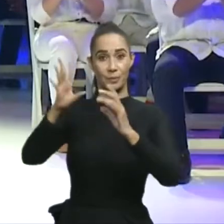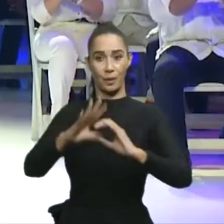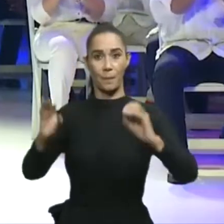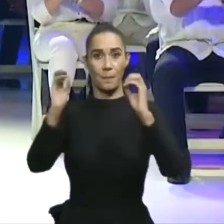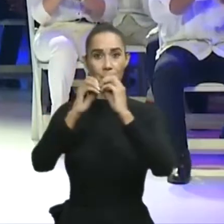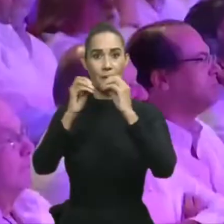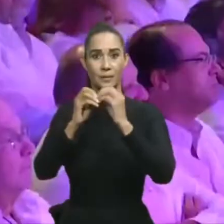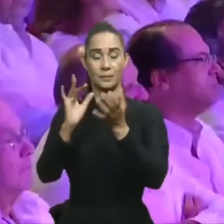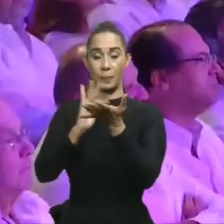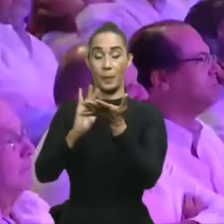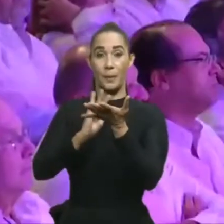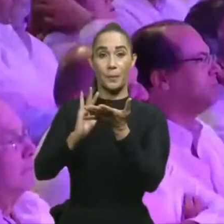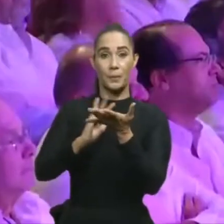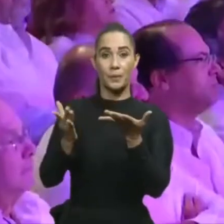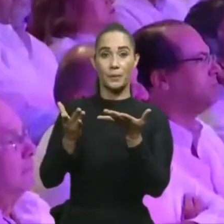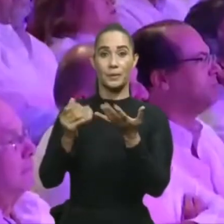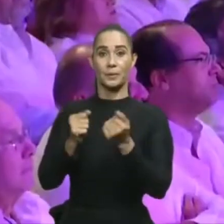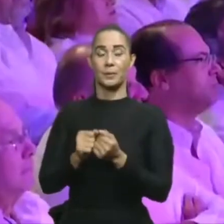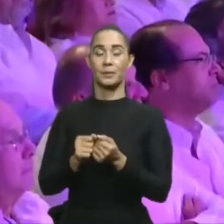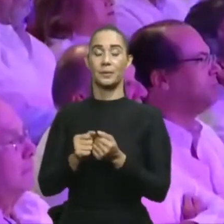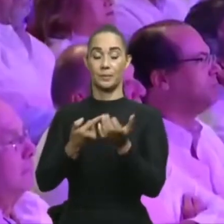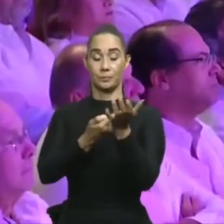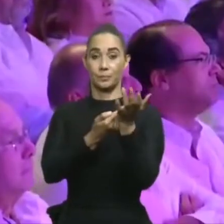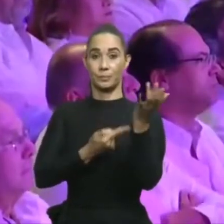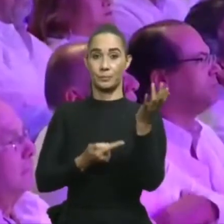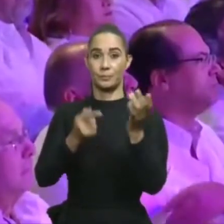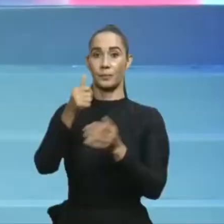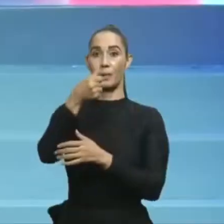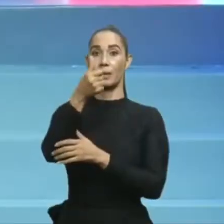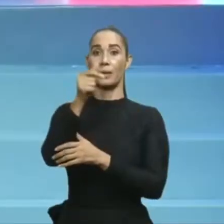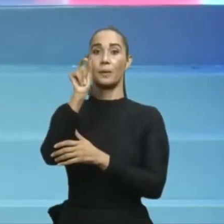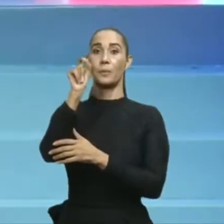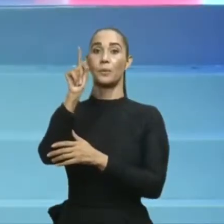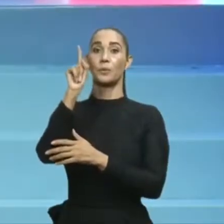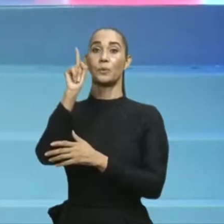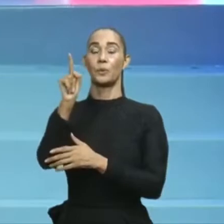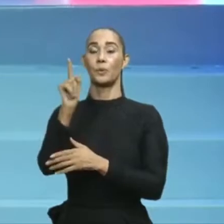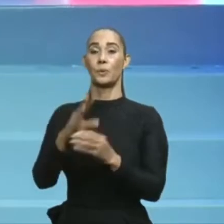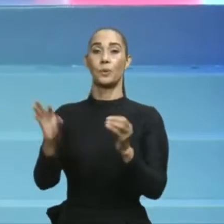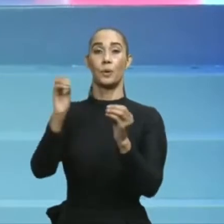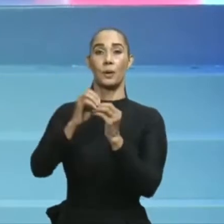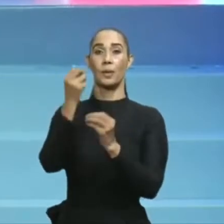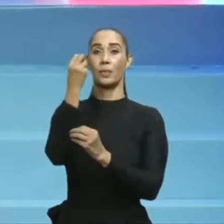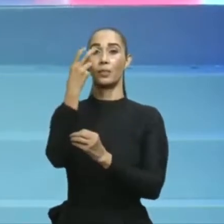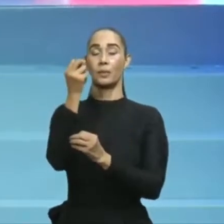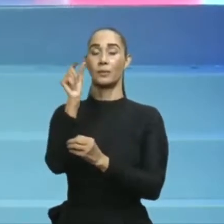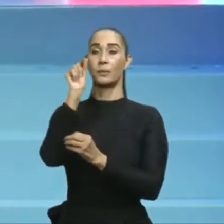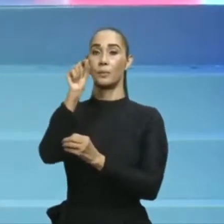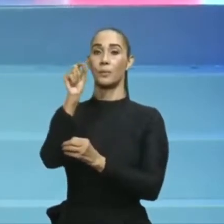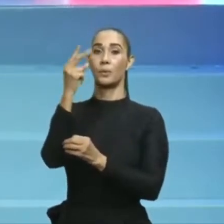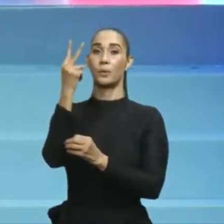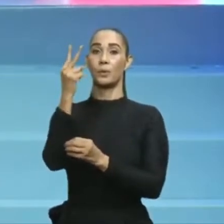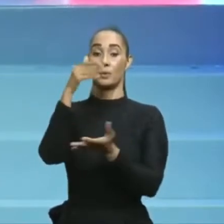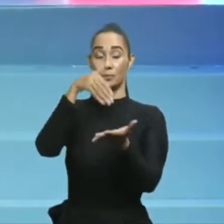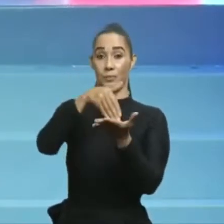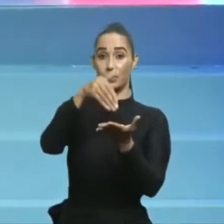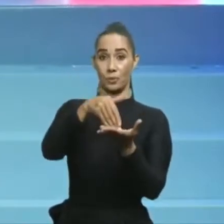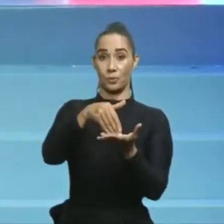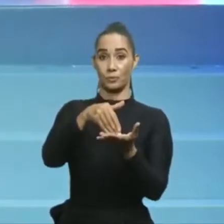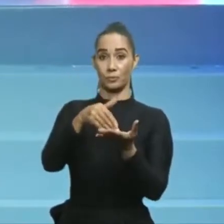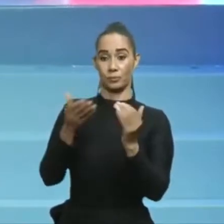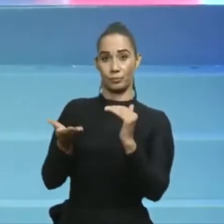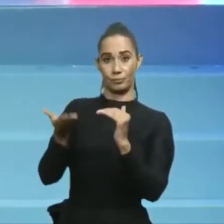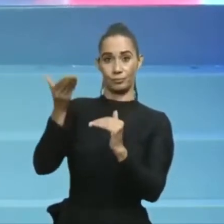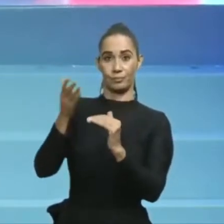laboratorio de 10.1 a 12.2 millones en este tiempo